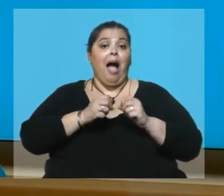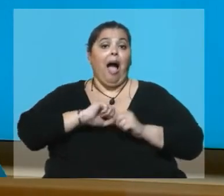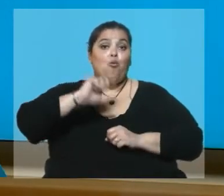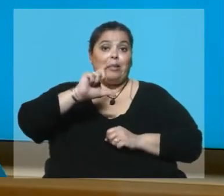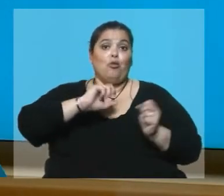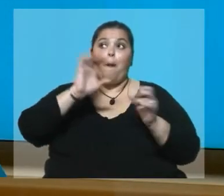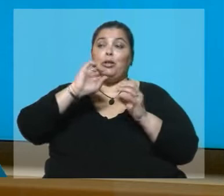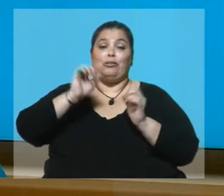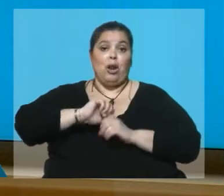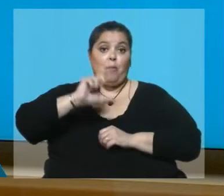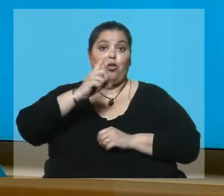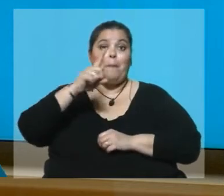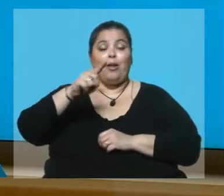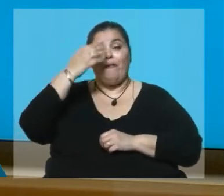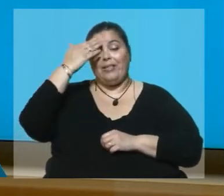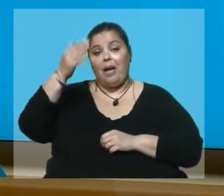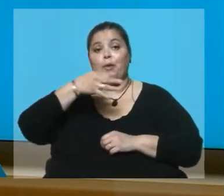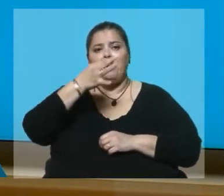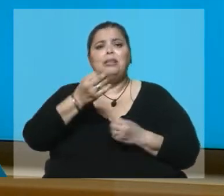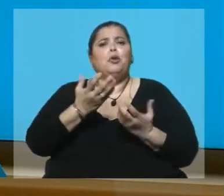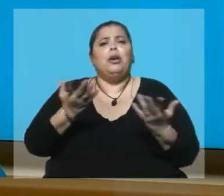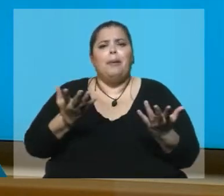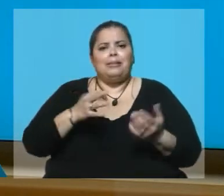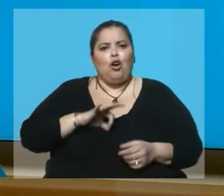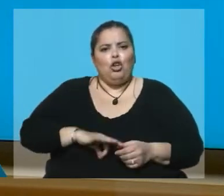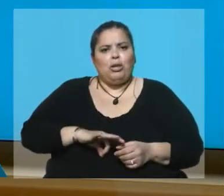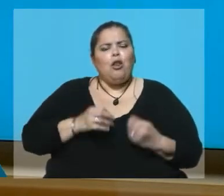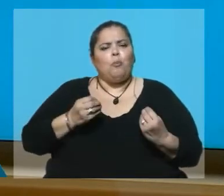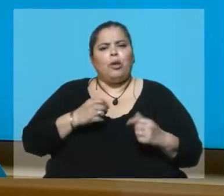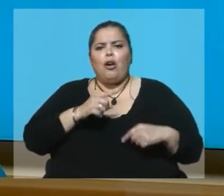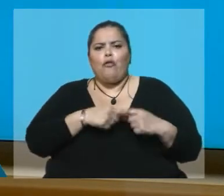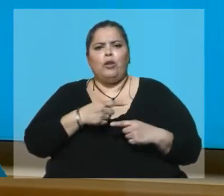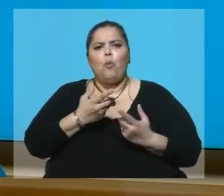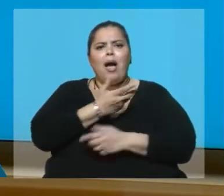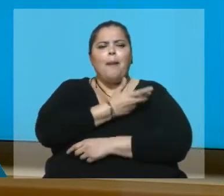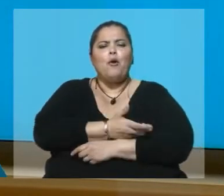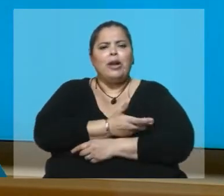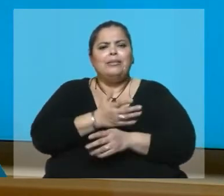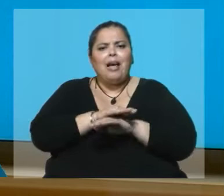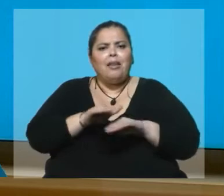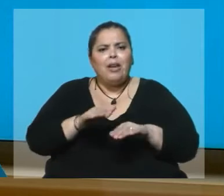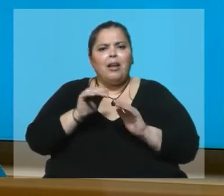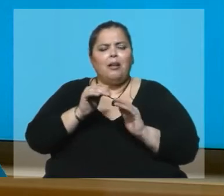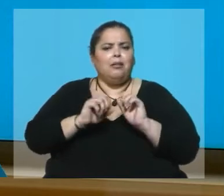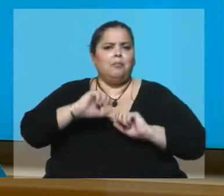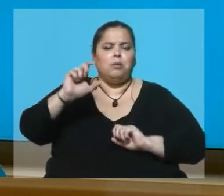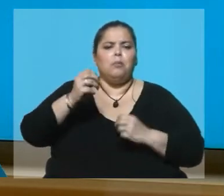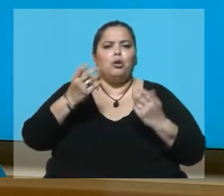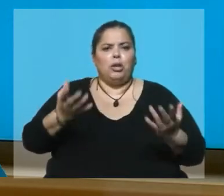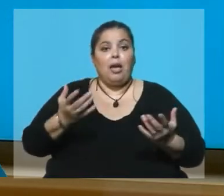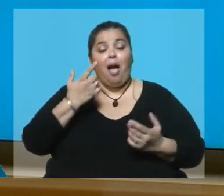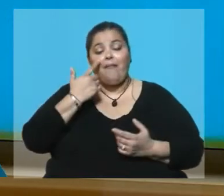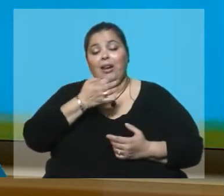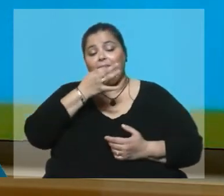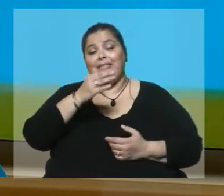Y es de la oposición desde el frente amplios Y dice Bueno qué pasa con los salarios Y qué pasa con los niveles de pobreza a ver si podemos ver al senador